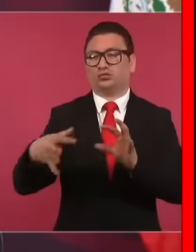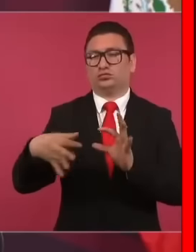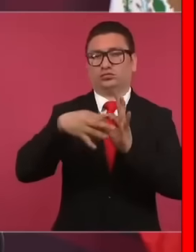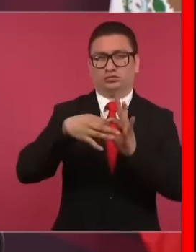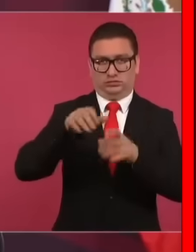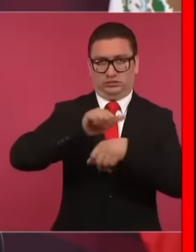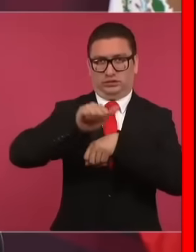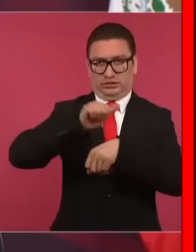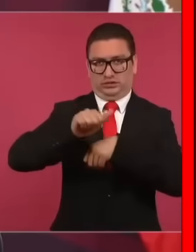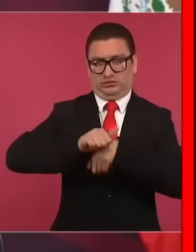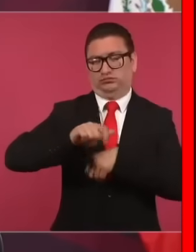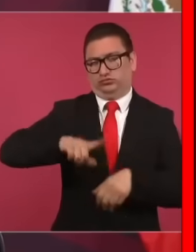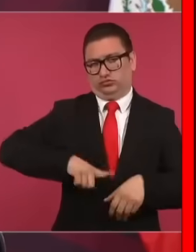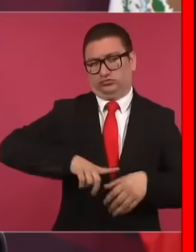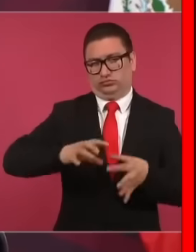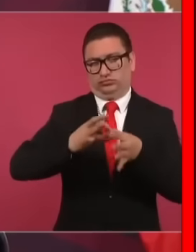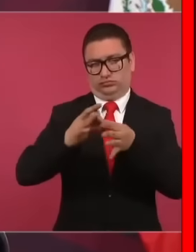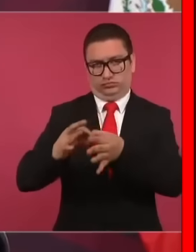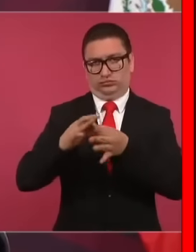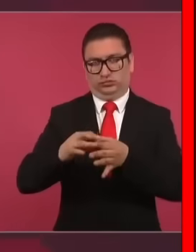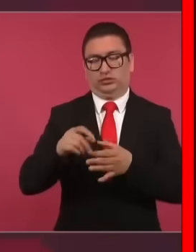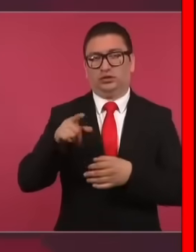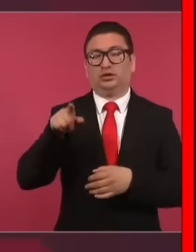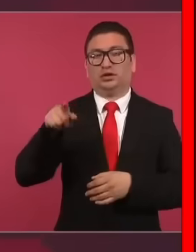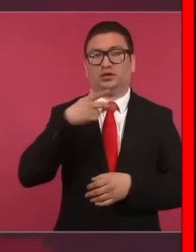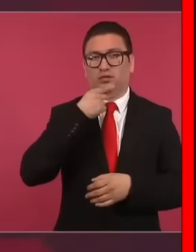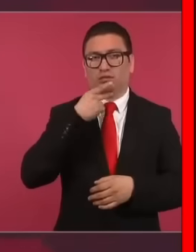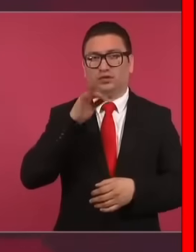Argentina y del gobierno de Alberto Fernández,